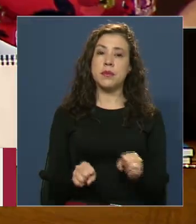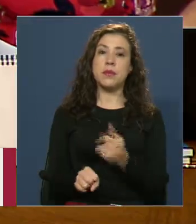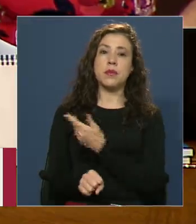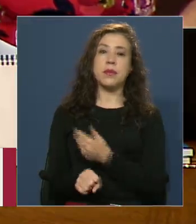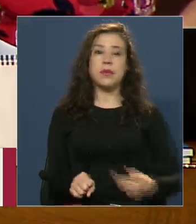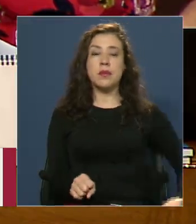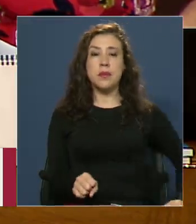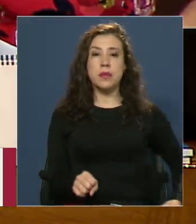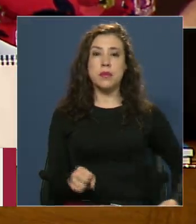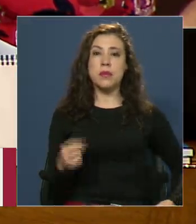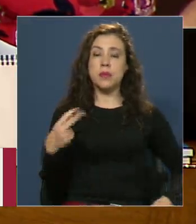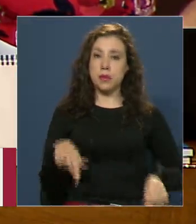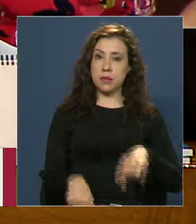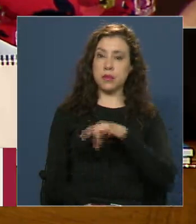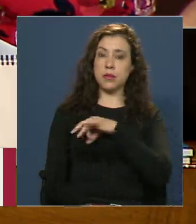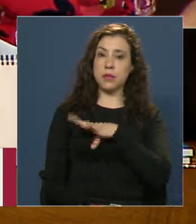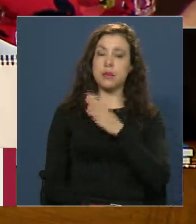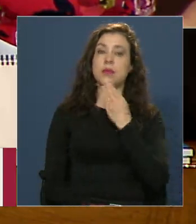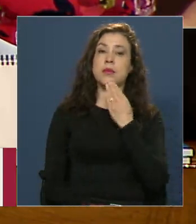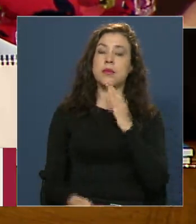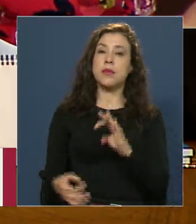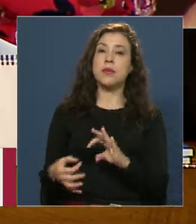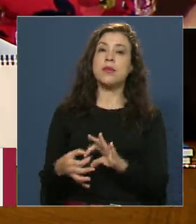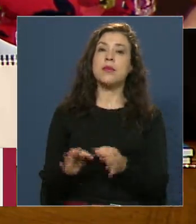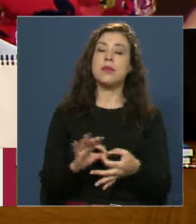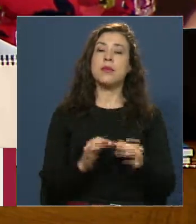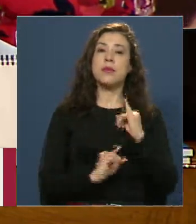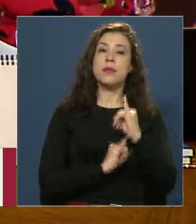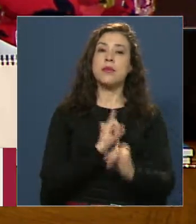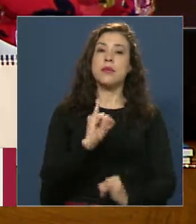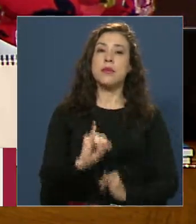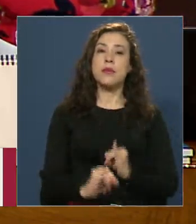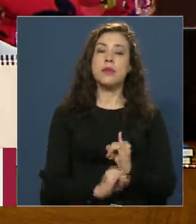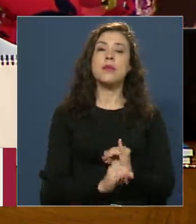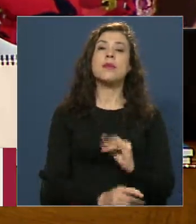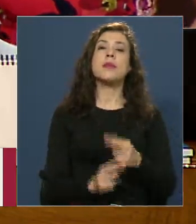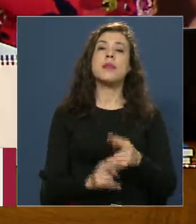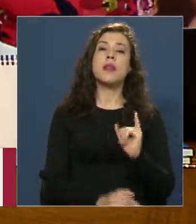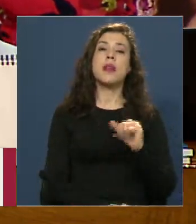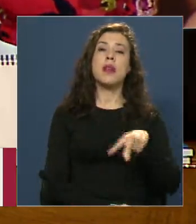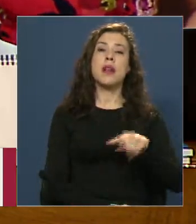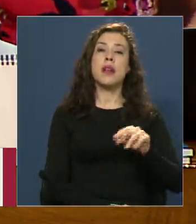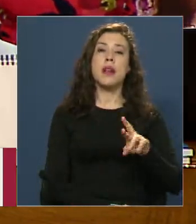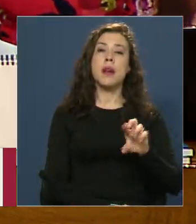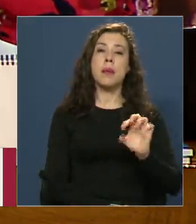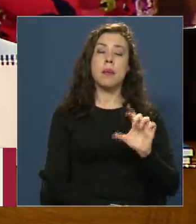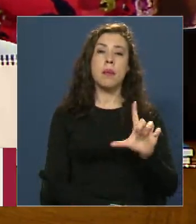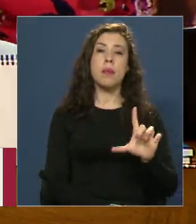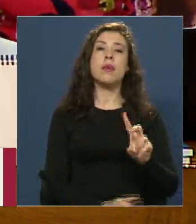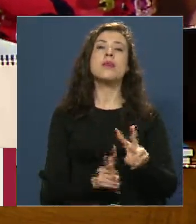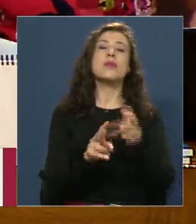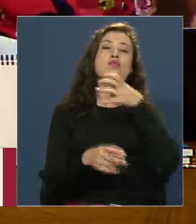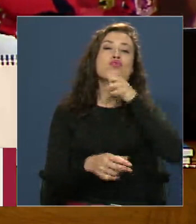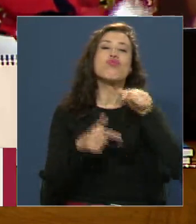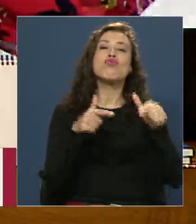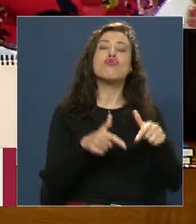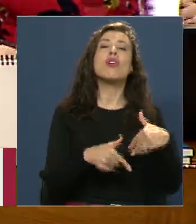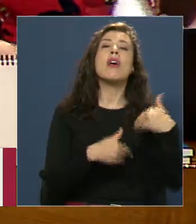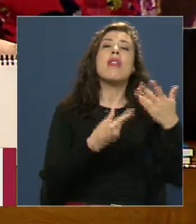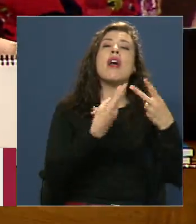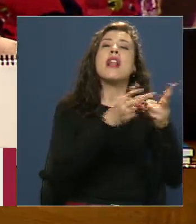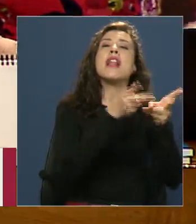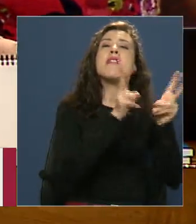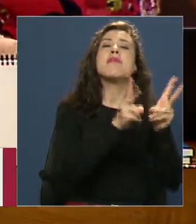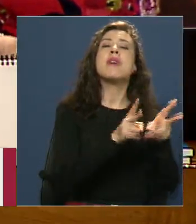Gobierno de la República de Chile y la Organización Internacional de Policía Criminal, Interpol, sobre los privilegios e